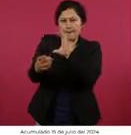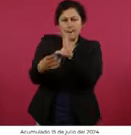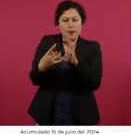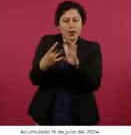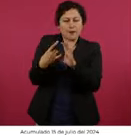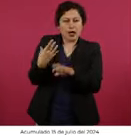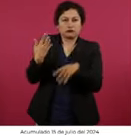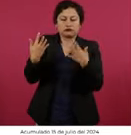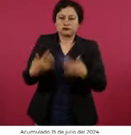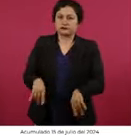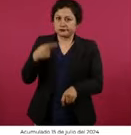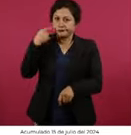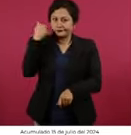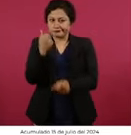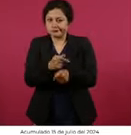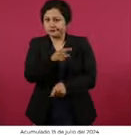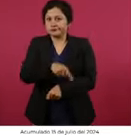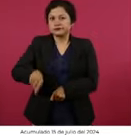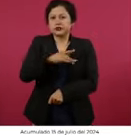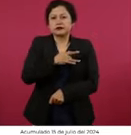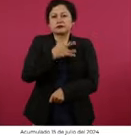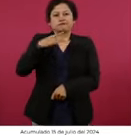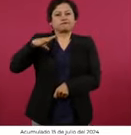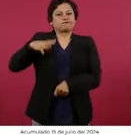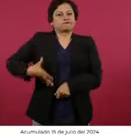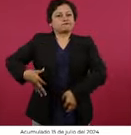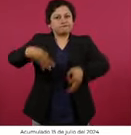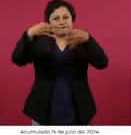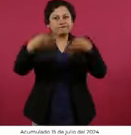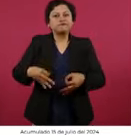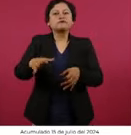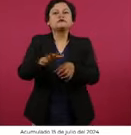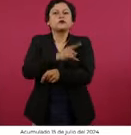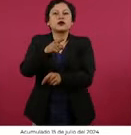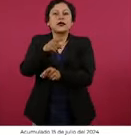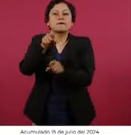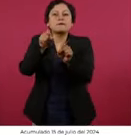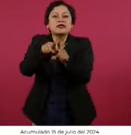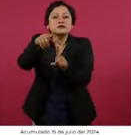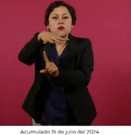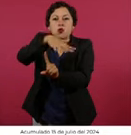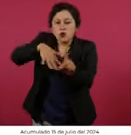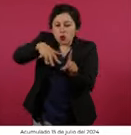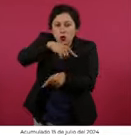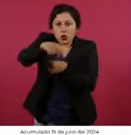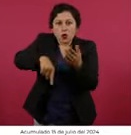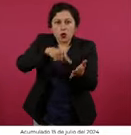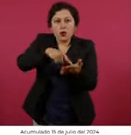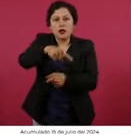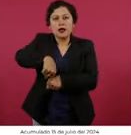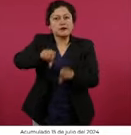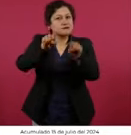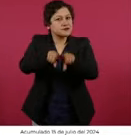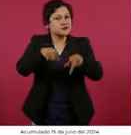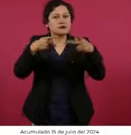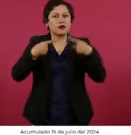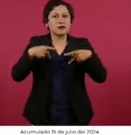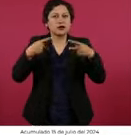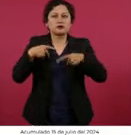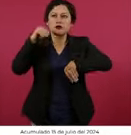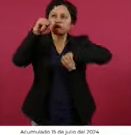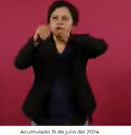A la hora de que la población no solamente se apropia de su centro de salud, que lo quiere tener bien, porque ahí se va a atender, ahí va a